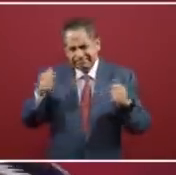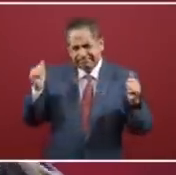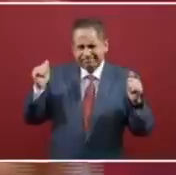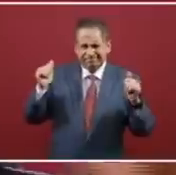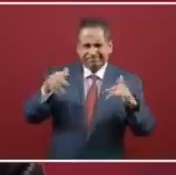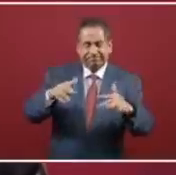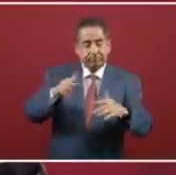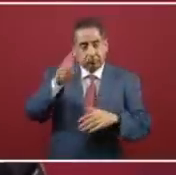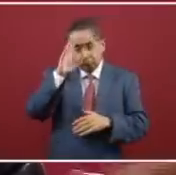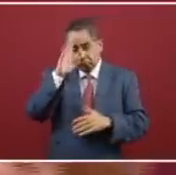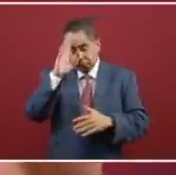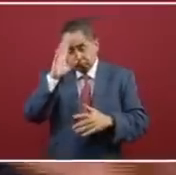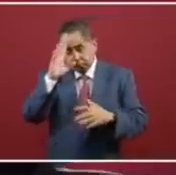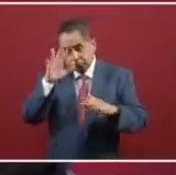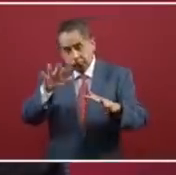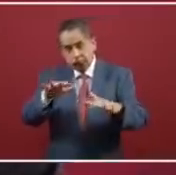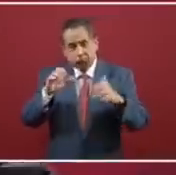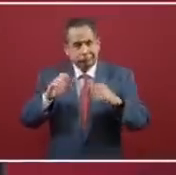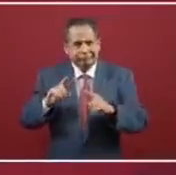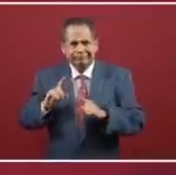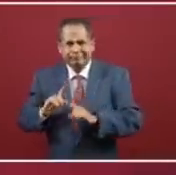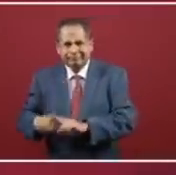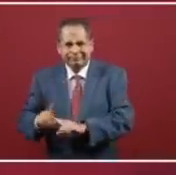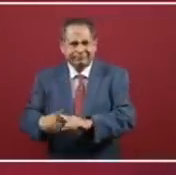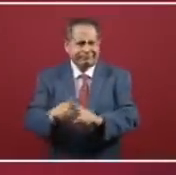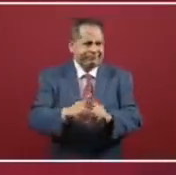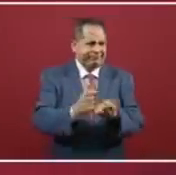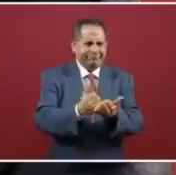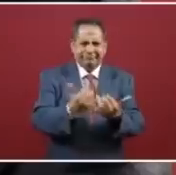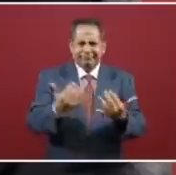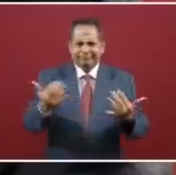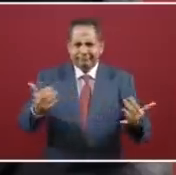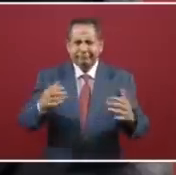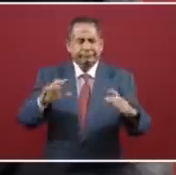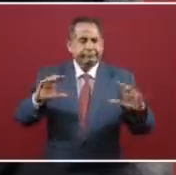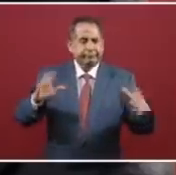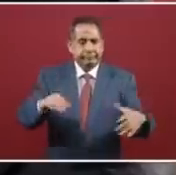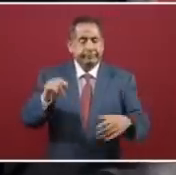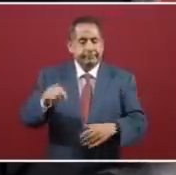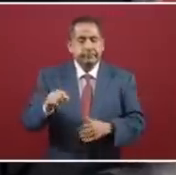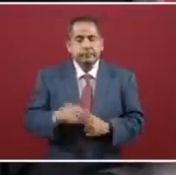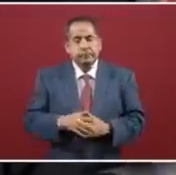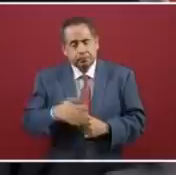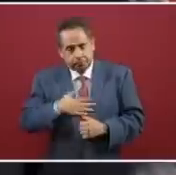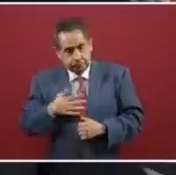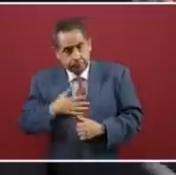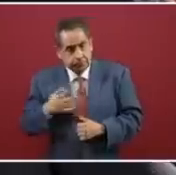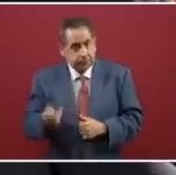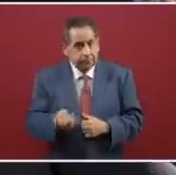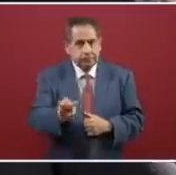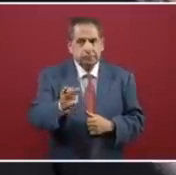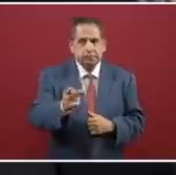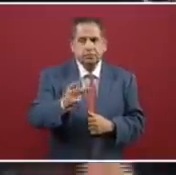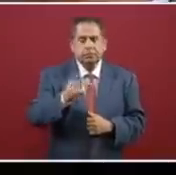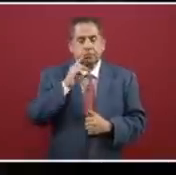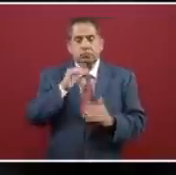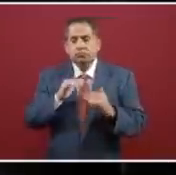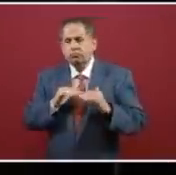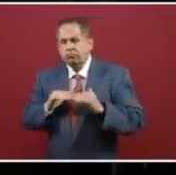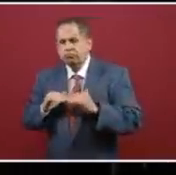era muy plural la asamblea y por